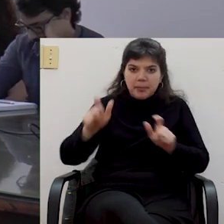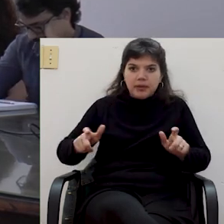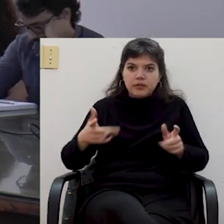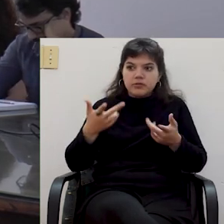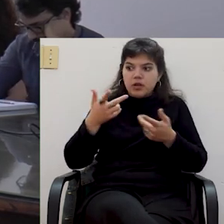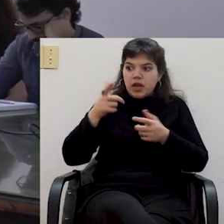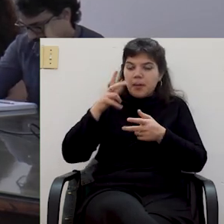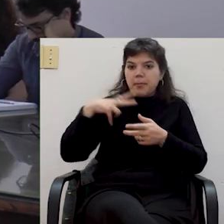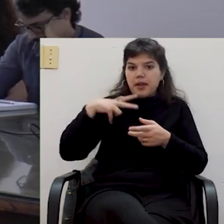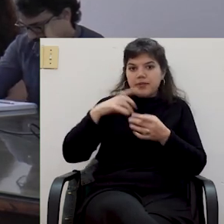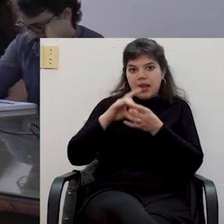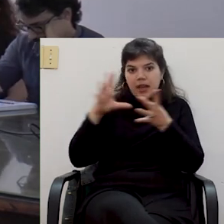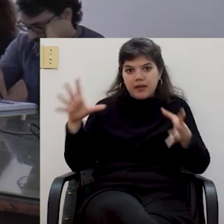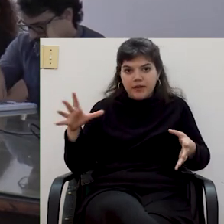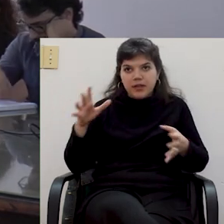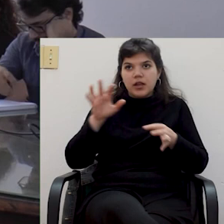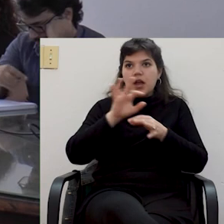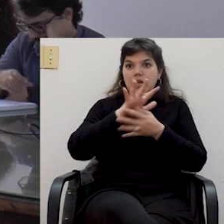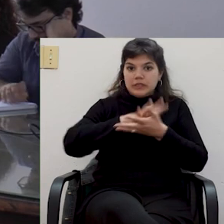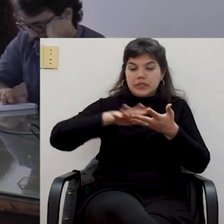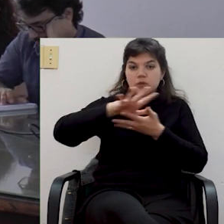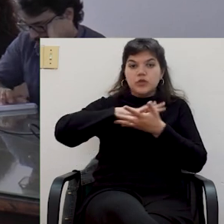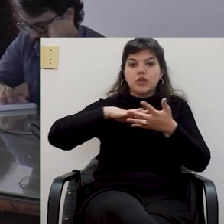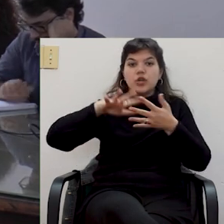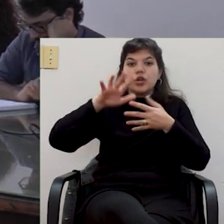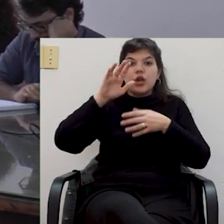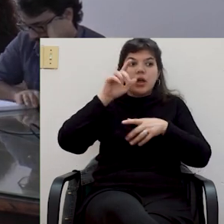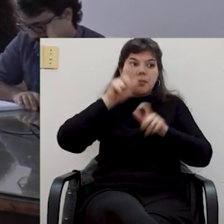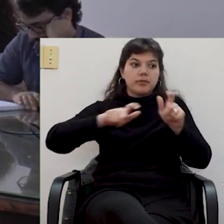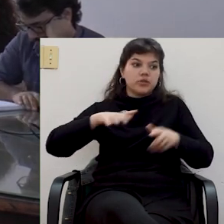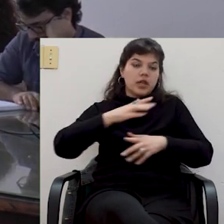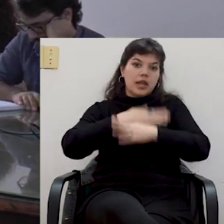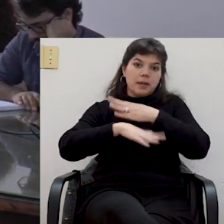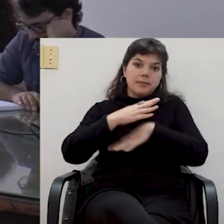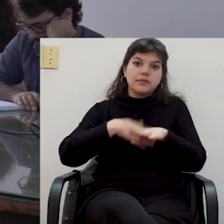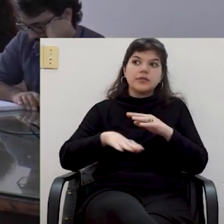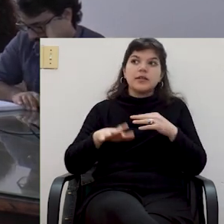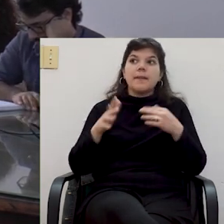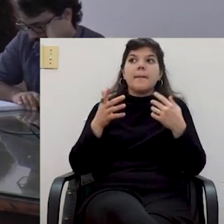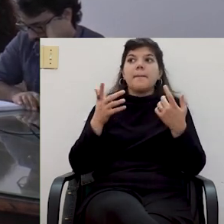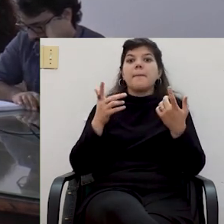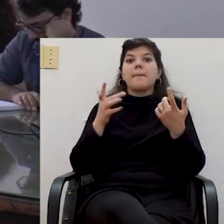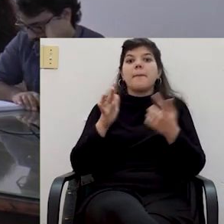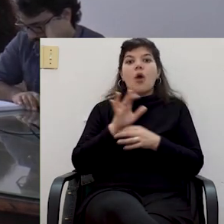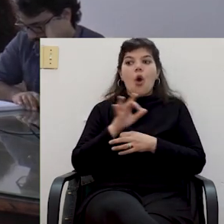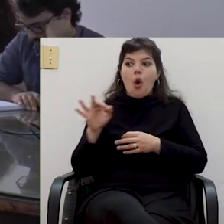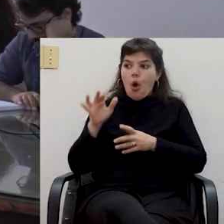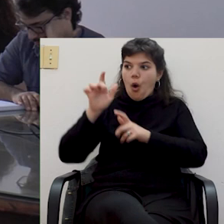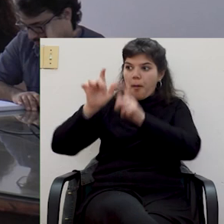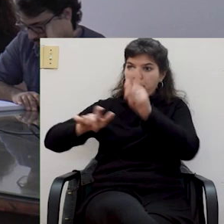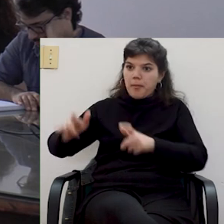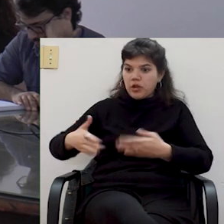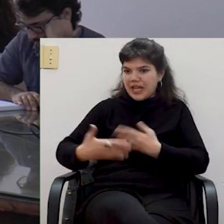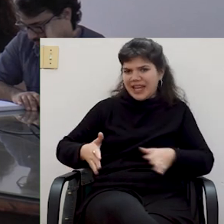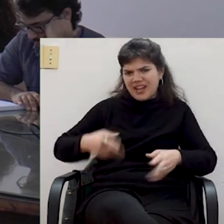privados de libertad, en las situaciones de discapacidad, en los sujetos de género